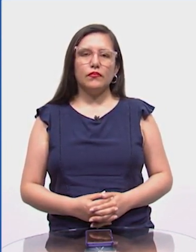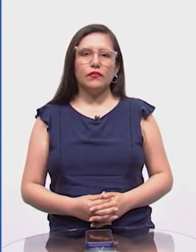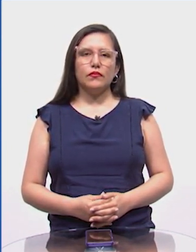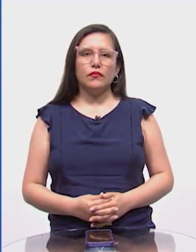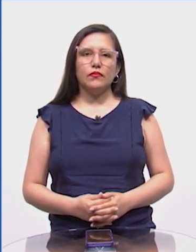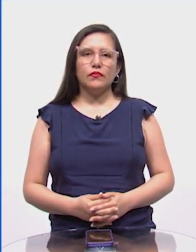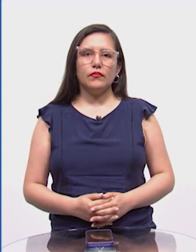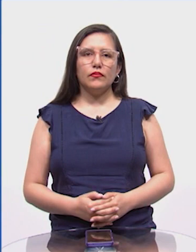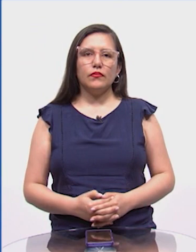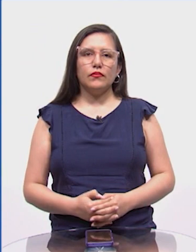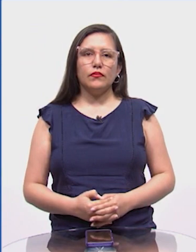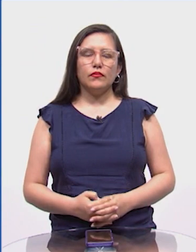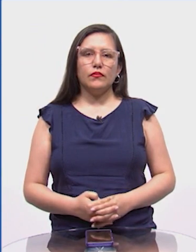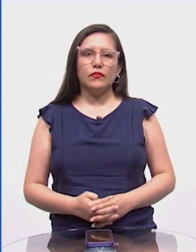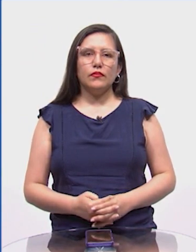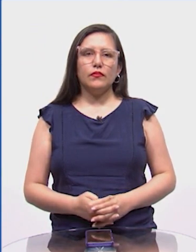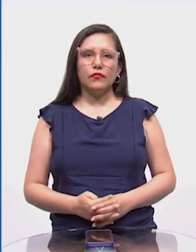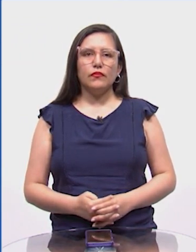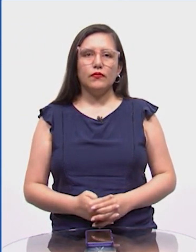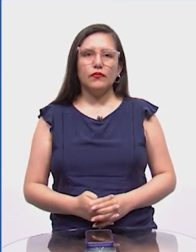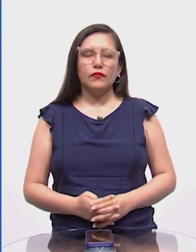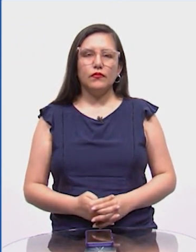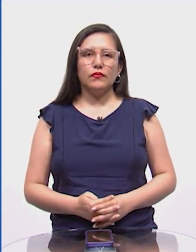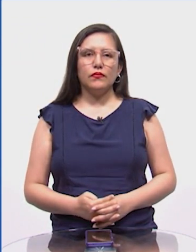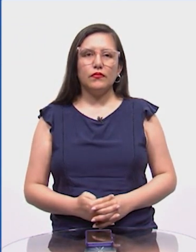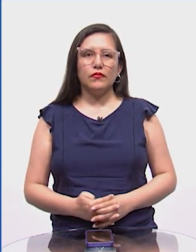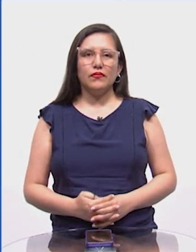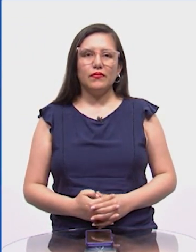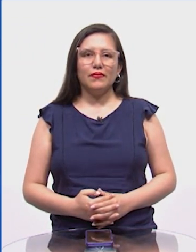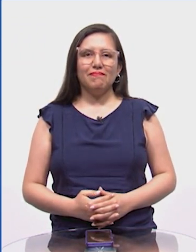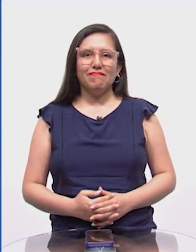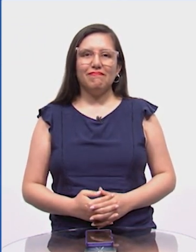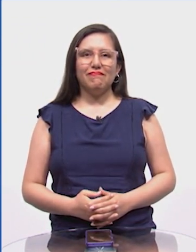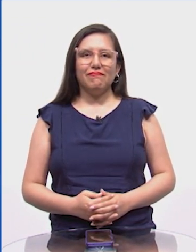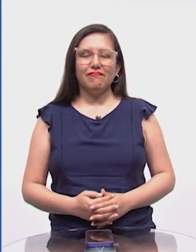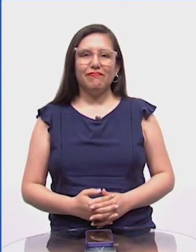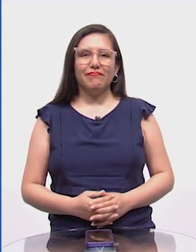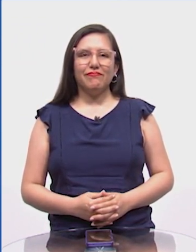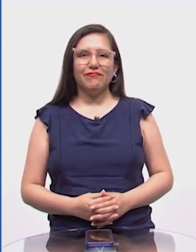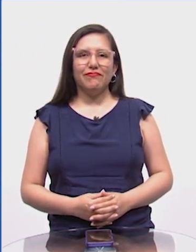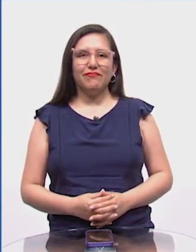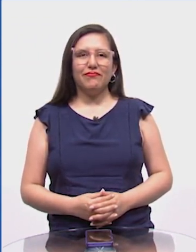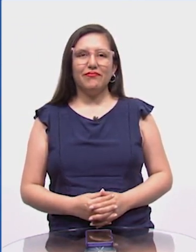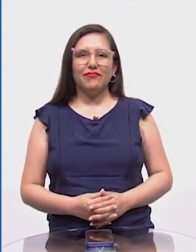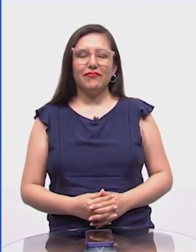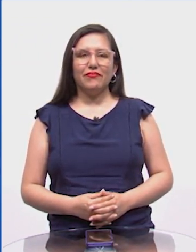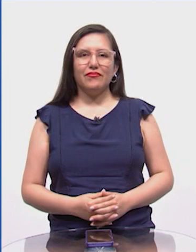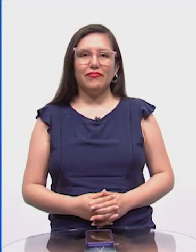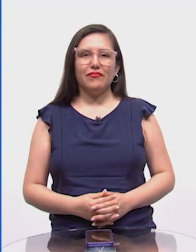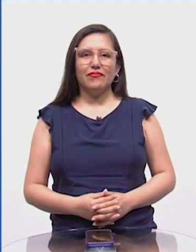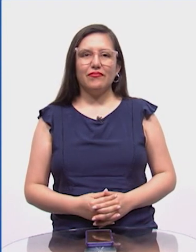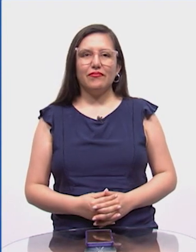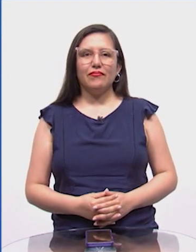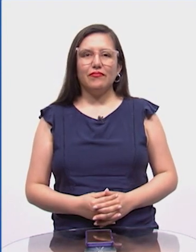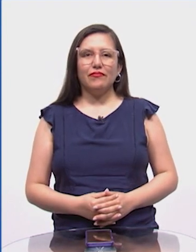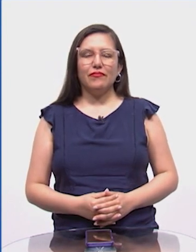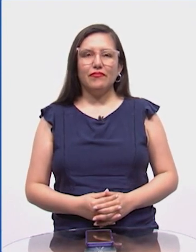Entonces, es duro. Además que ha ido aumentando el subempleo, la